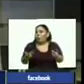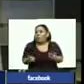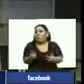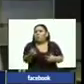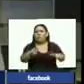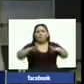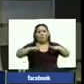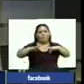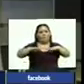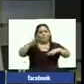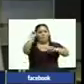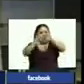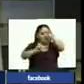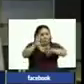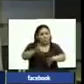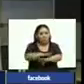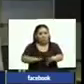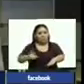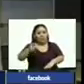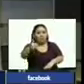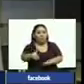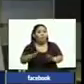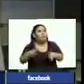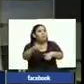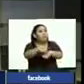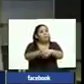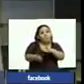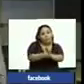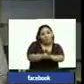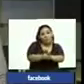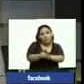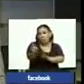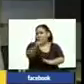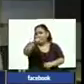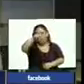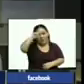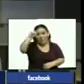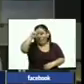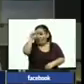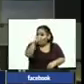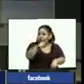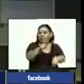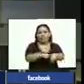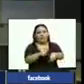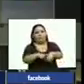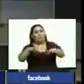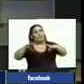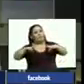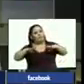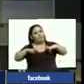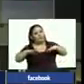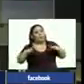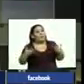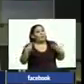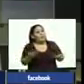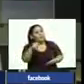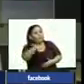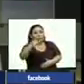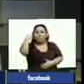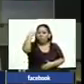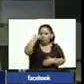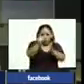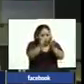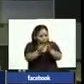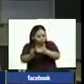vacación de Navidad, fin de año y los diputados no trabajan en este periodo y es importante que el plan de